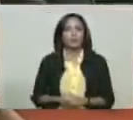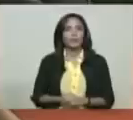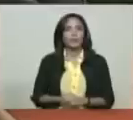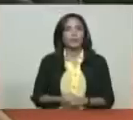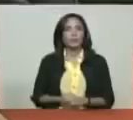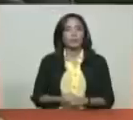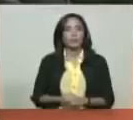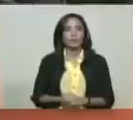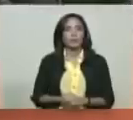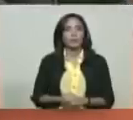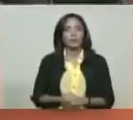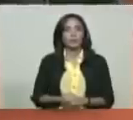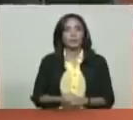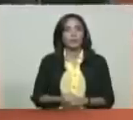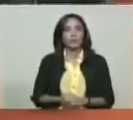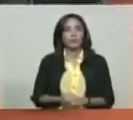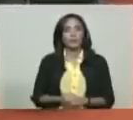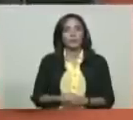amoroso.